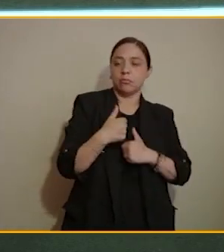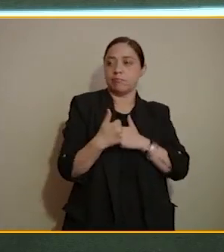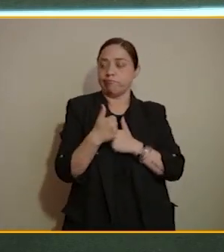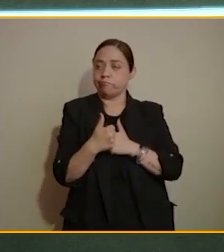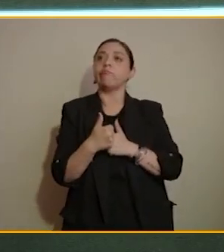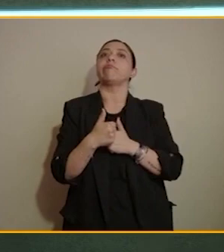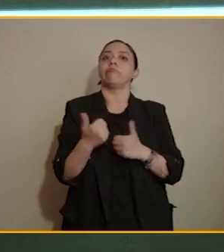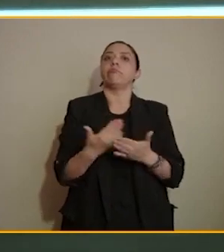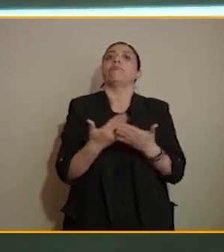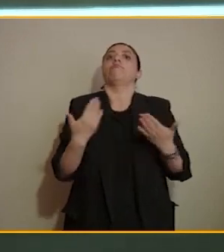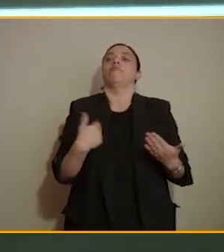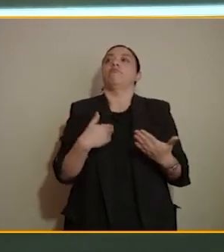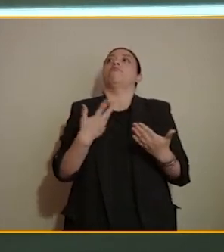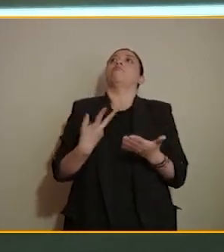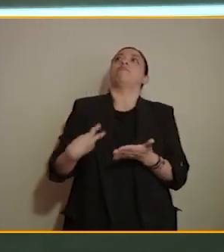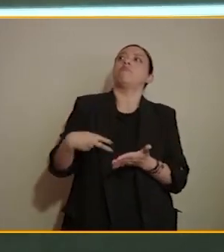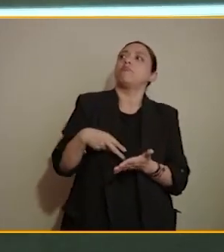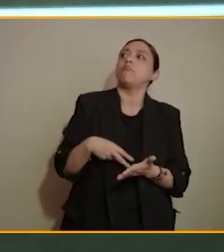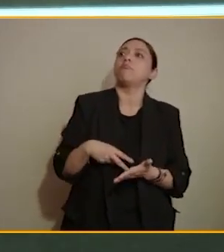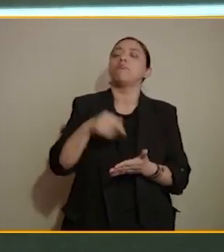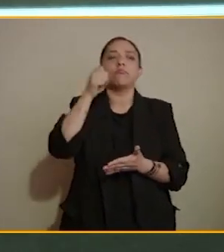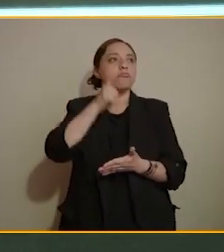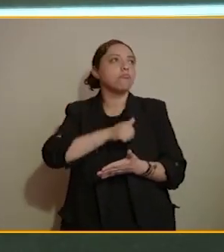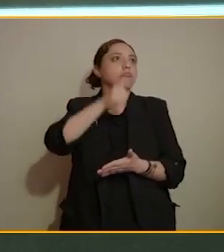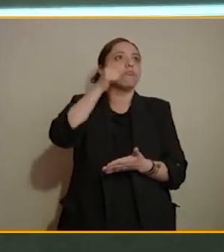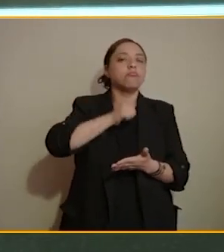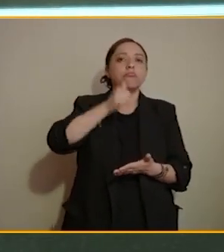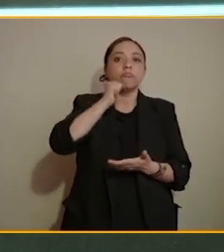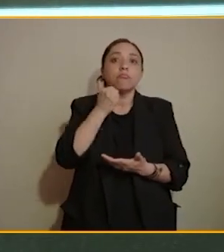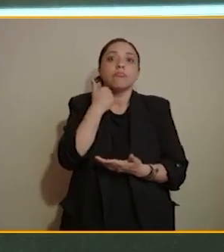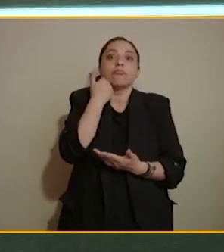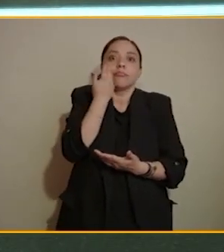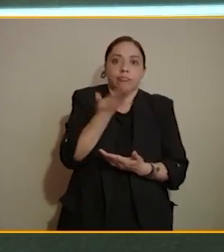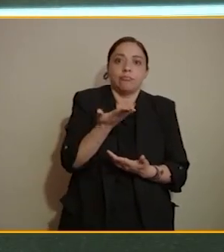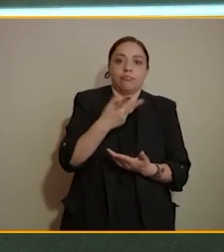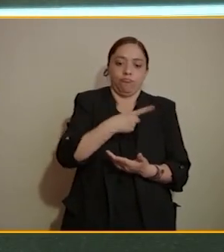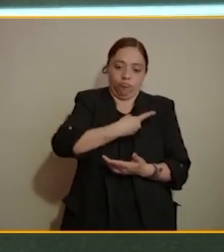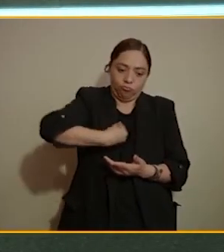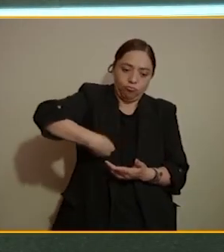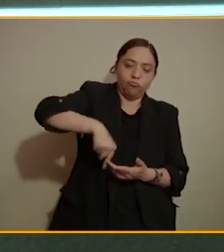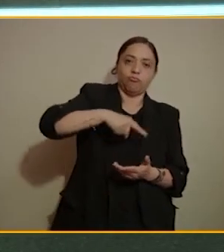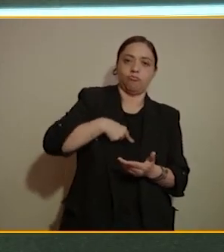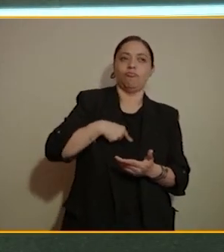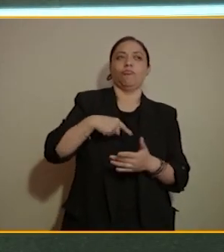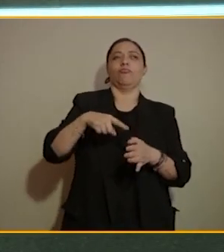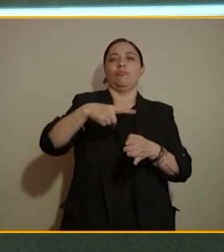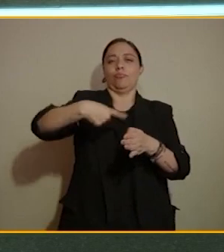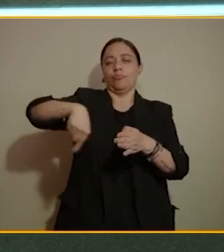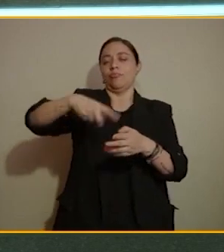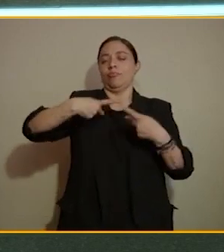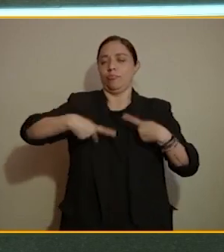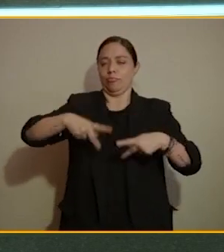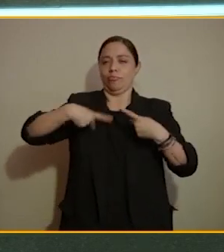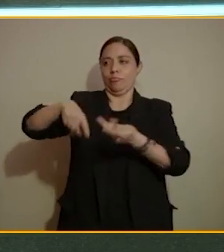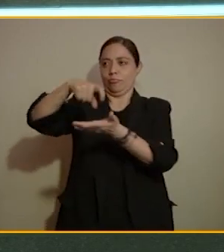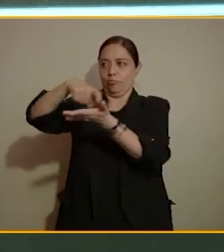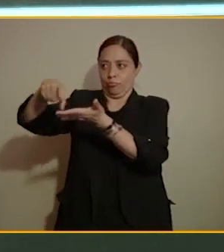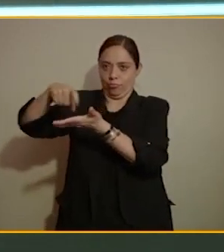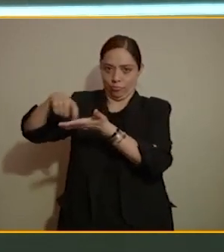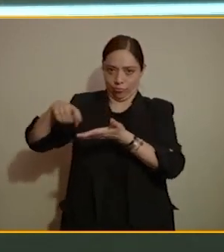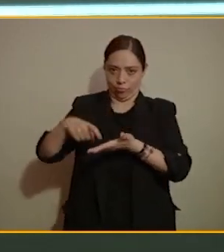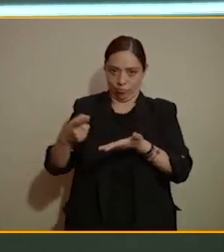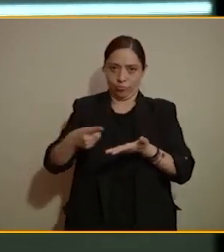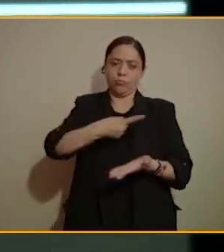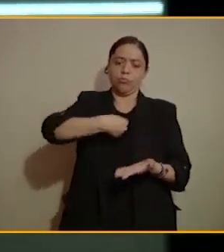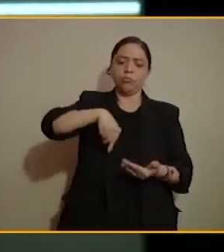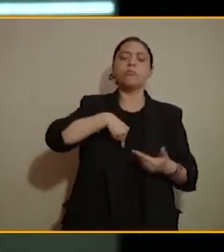nos enfrentamos día a día cuando nosotros queremos desarrollar a nuestros proveedores, ¿cierto? Entonces, ¿qué podemos hacer como